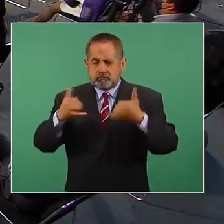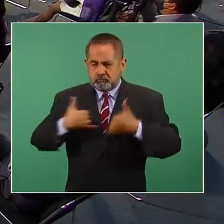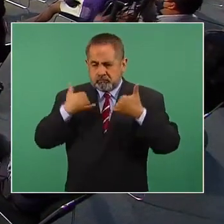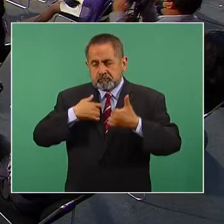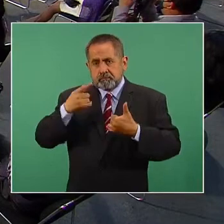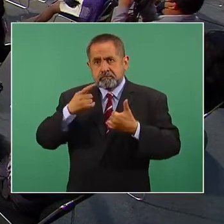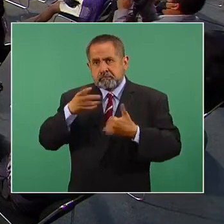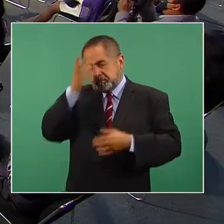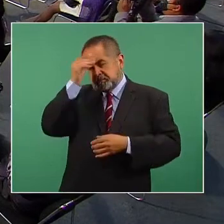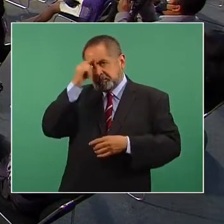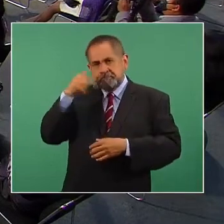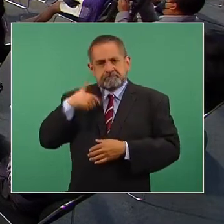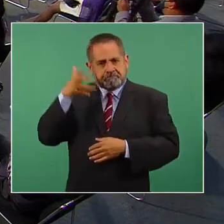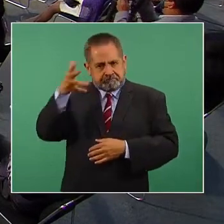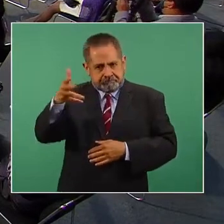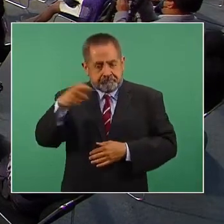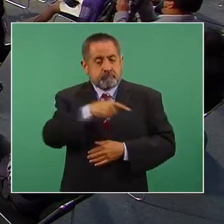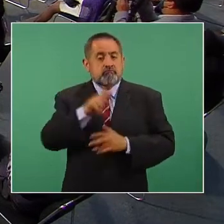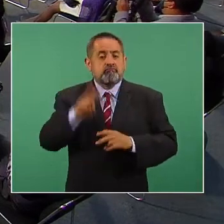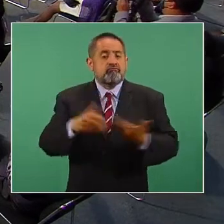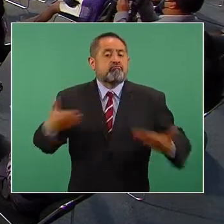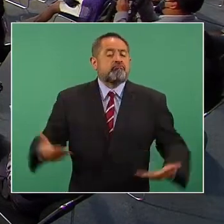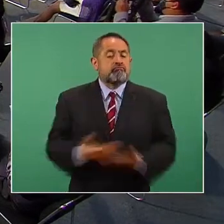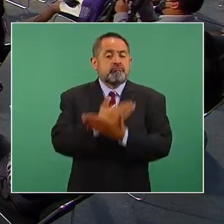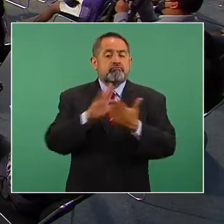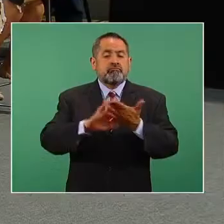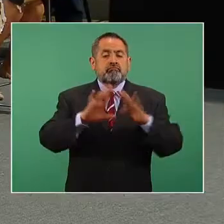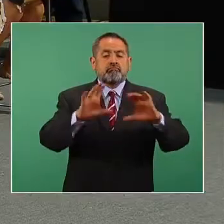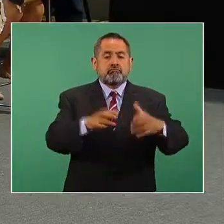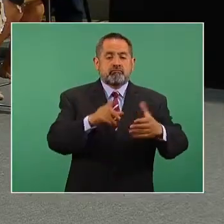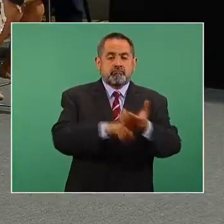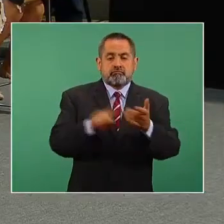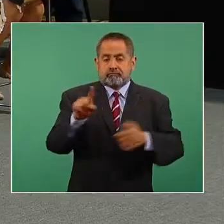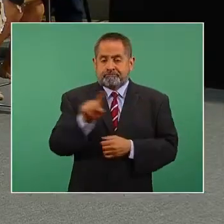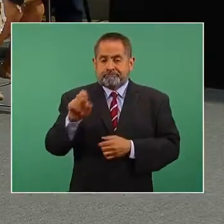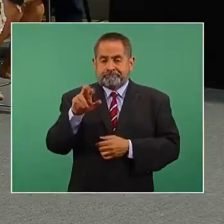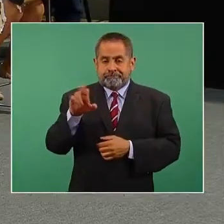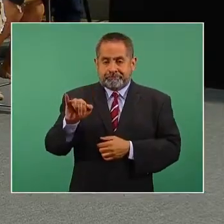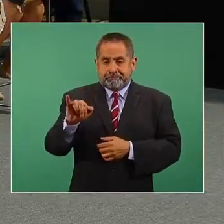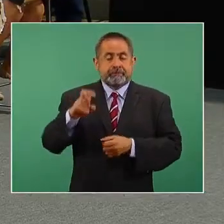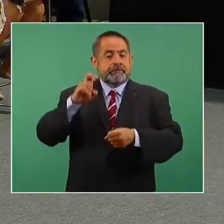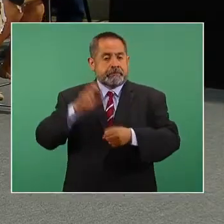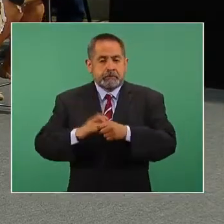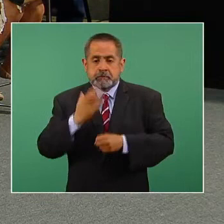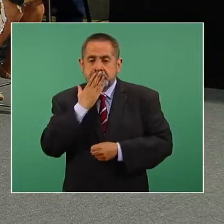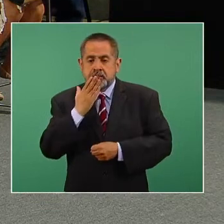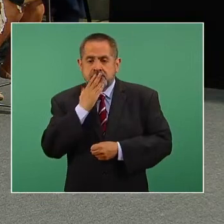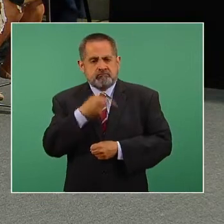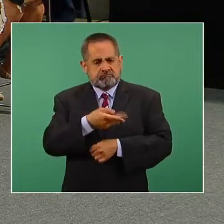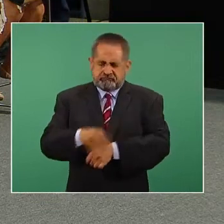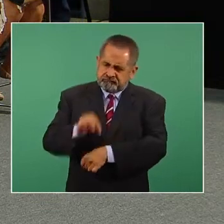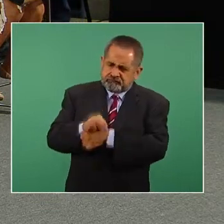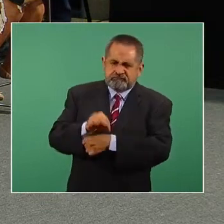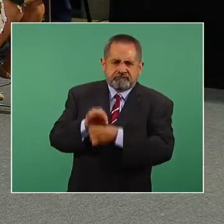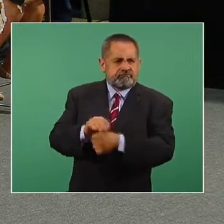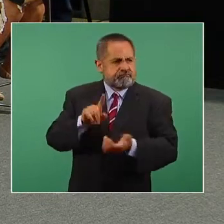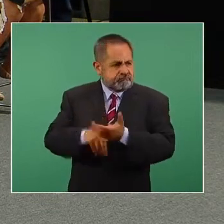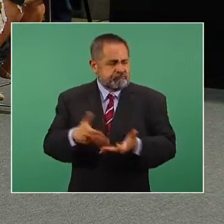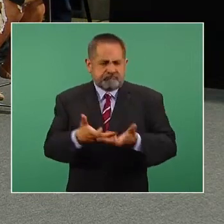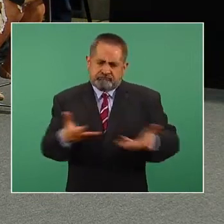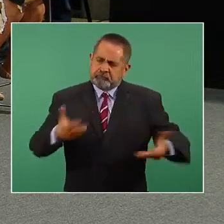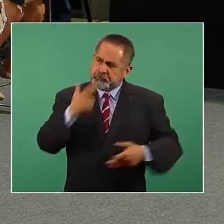Escribiendo el Futuro, originaria de la comunidad Seri en Sonora, defensora del